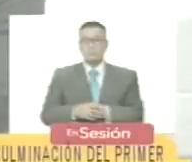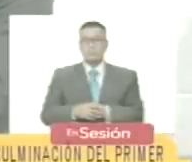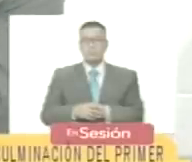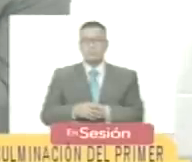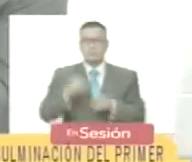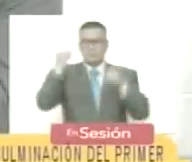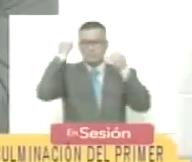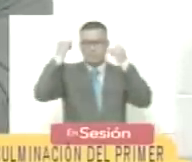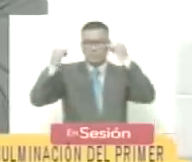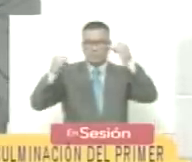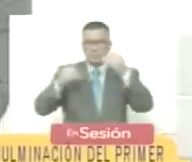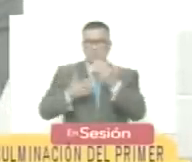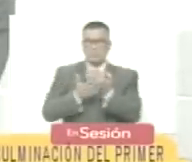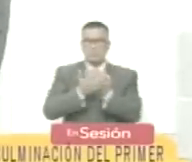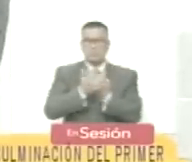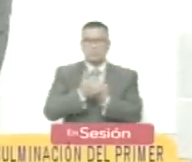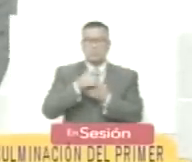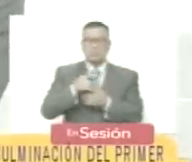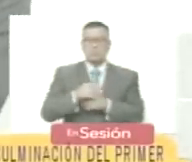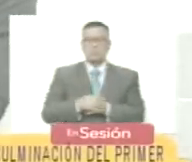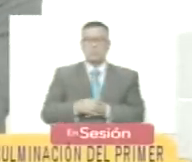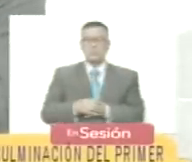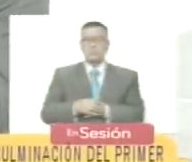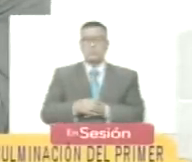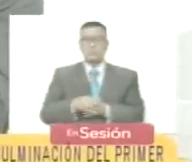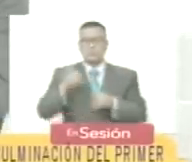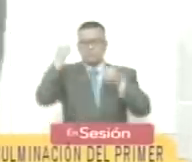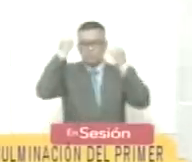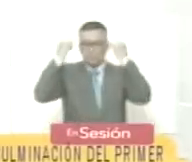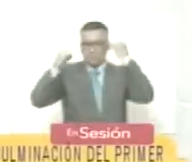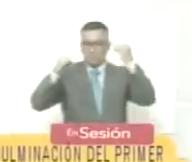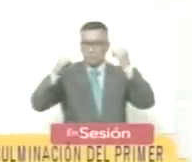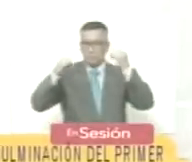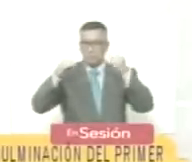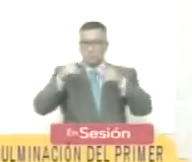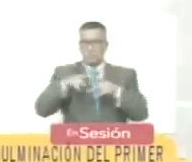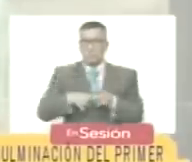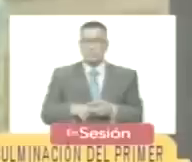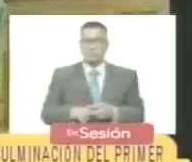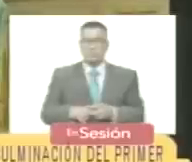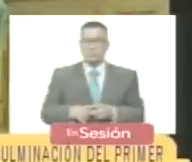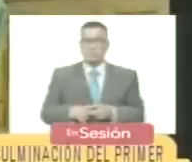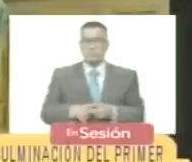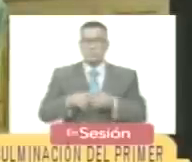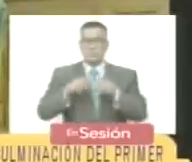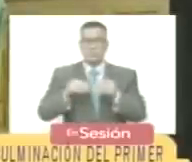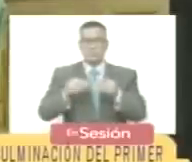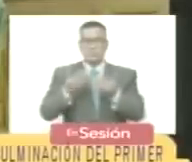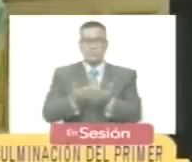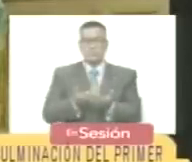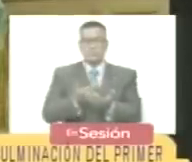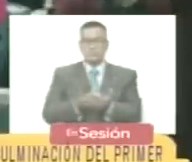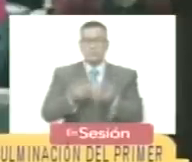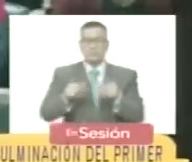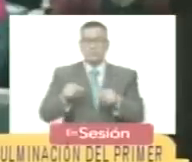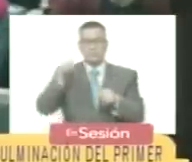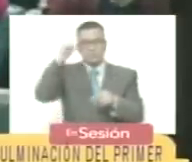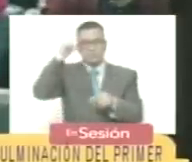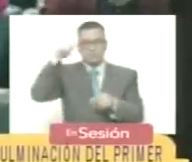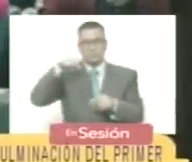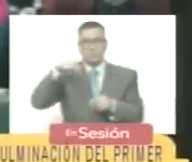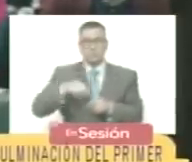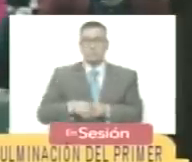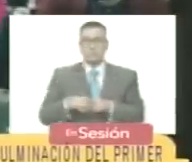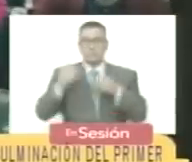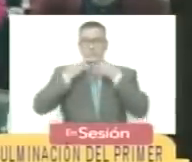estrategia gatopardiana, que era una estrategia de paños tibios, y hoy